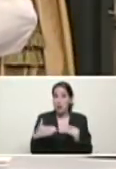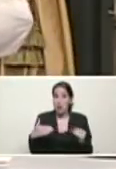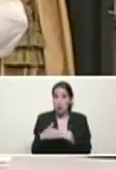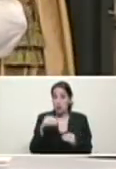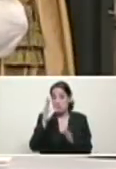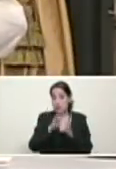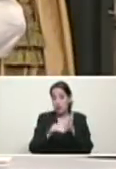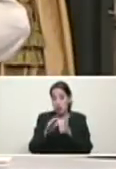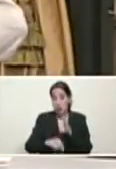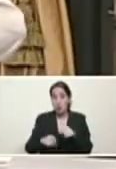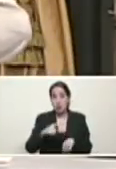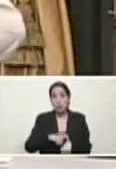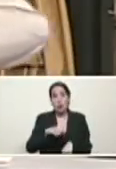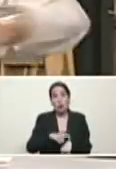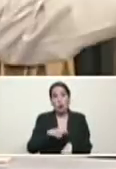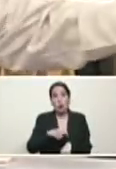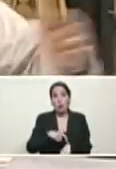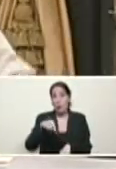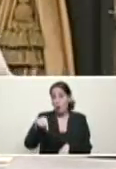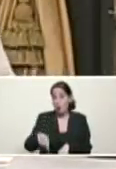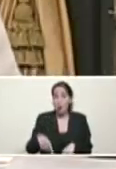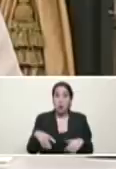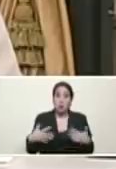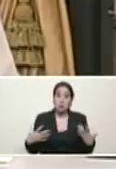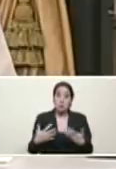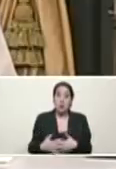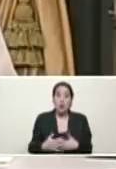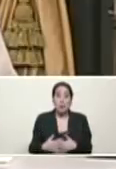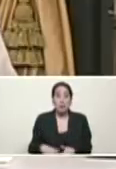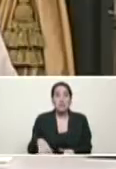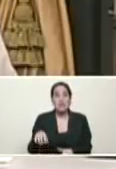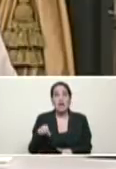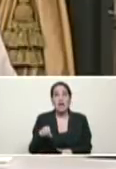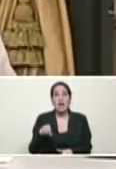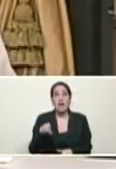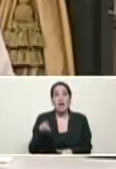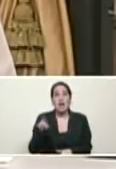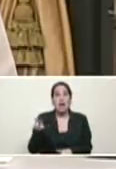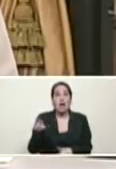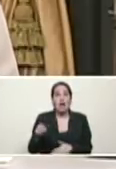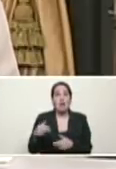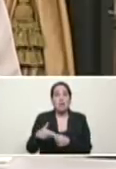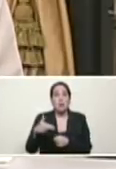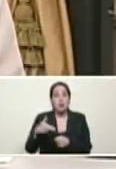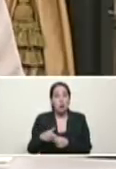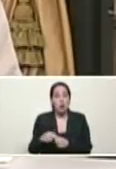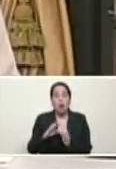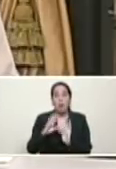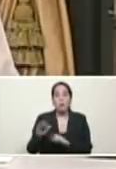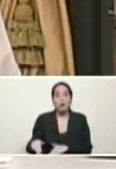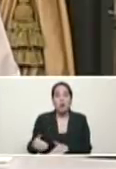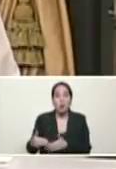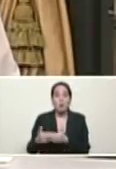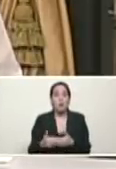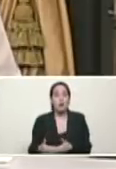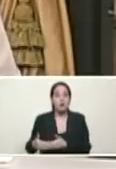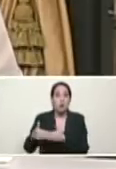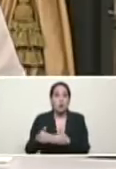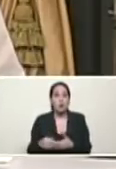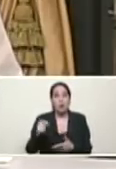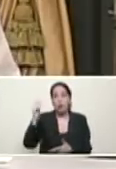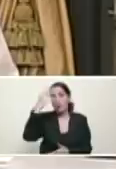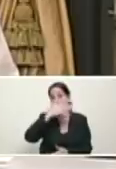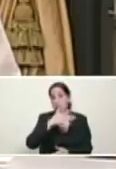hora que yo les estoy hablando, de Citgo, con la complicidad del gobierno de Donald Trump. Así son los